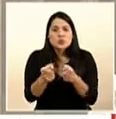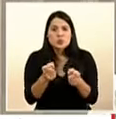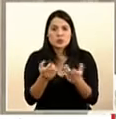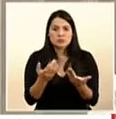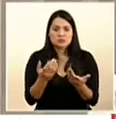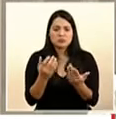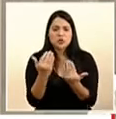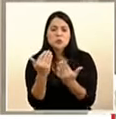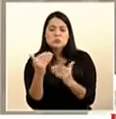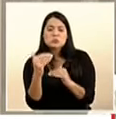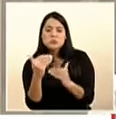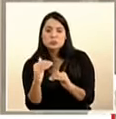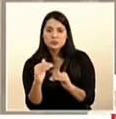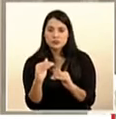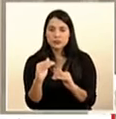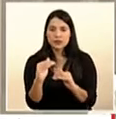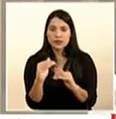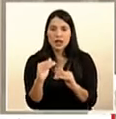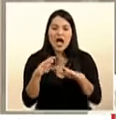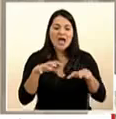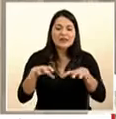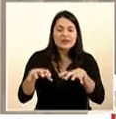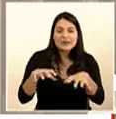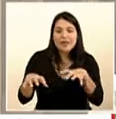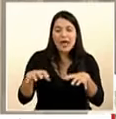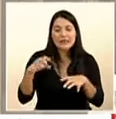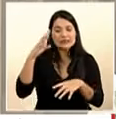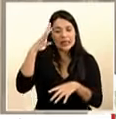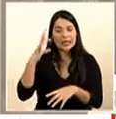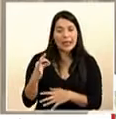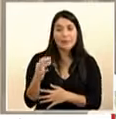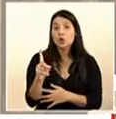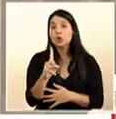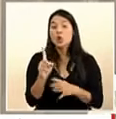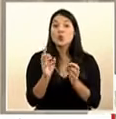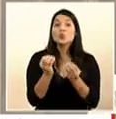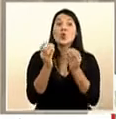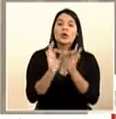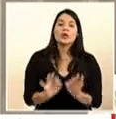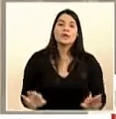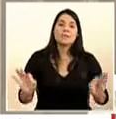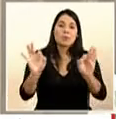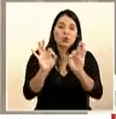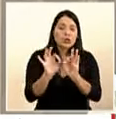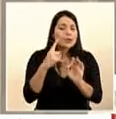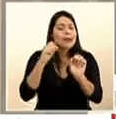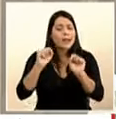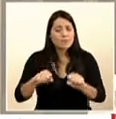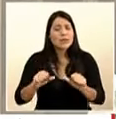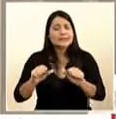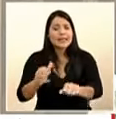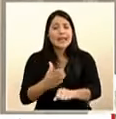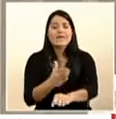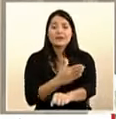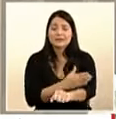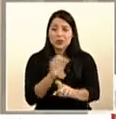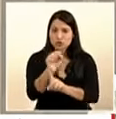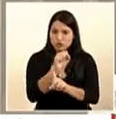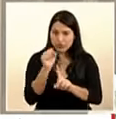restringiendo asuntos que no son tan de tanta relevancia para el avance de la sociedad como un todo hemos sido muy